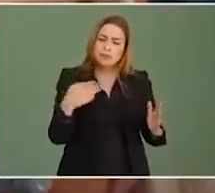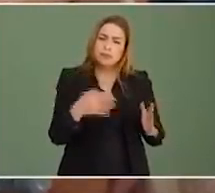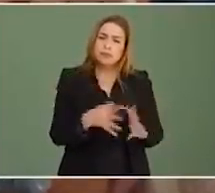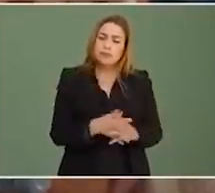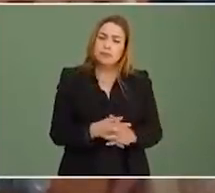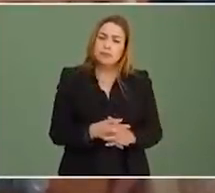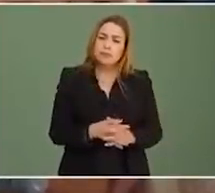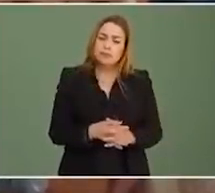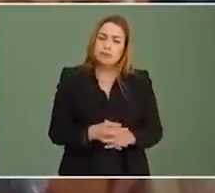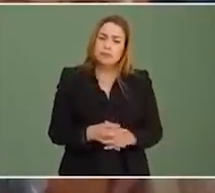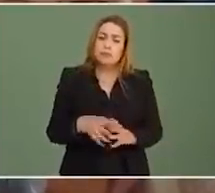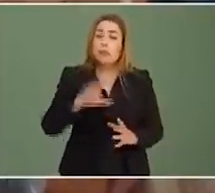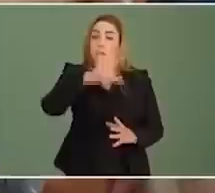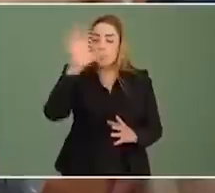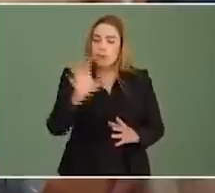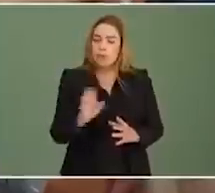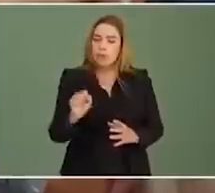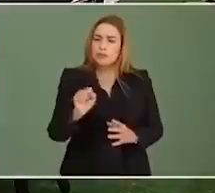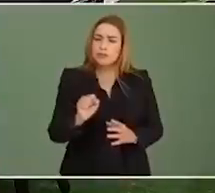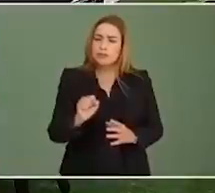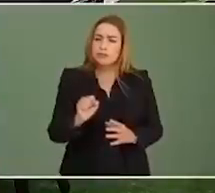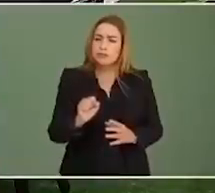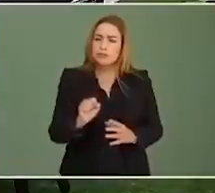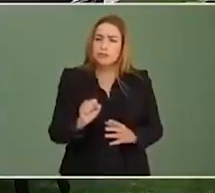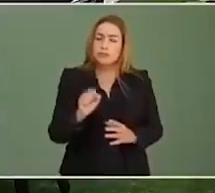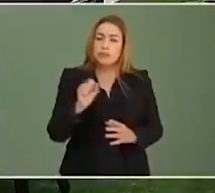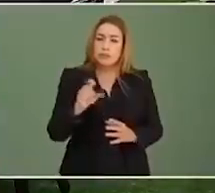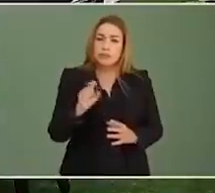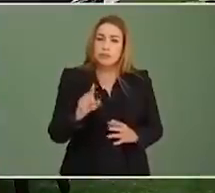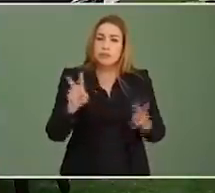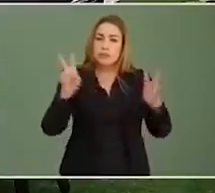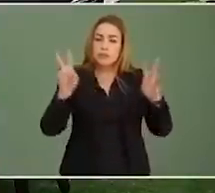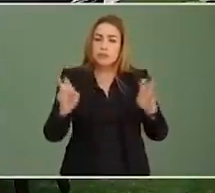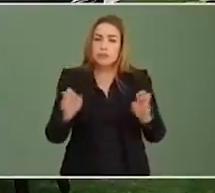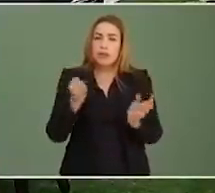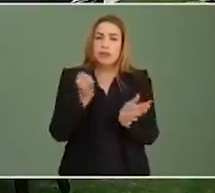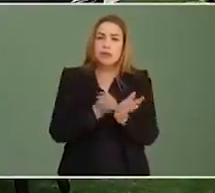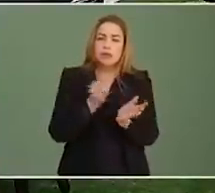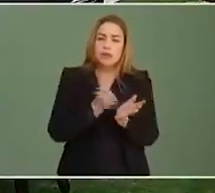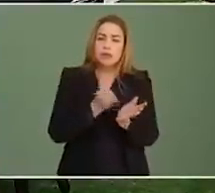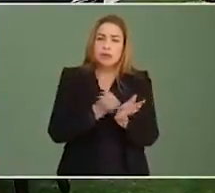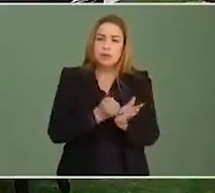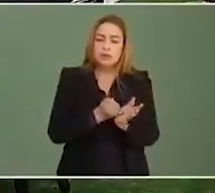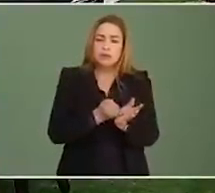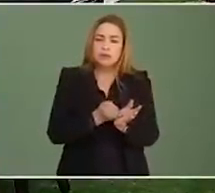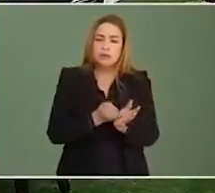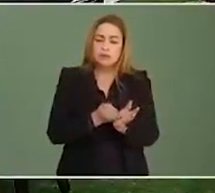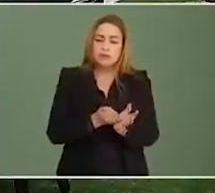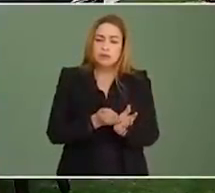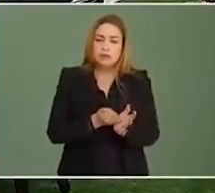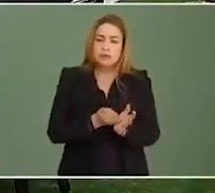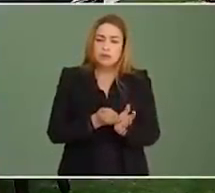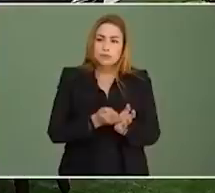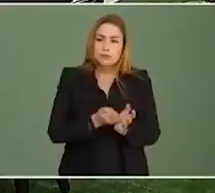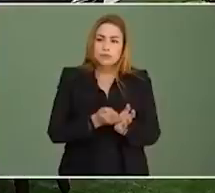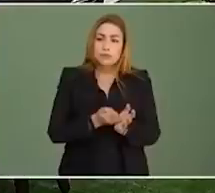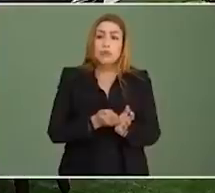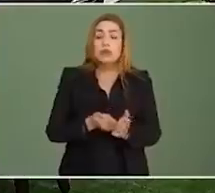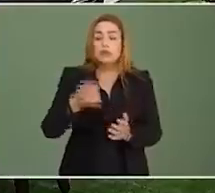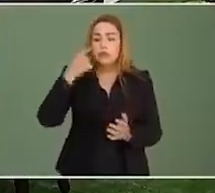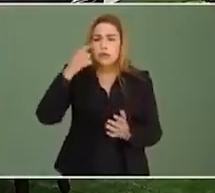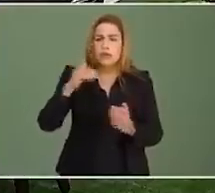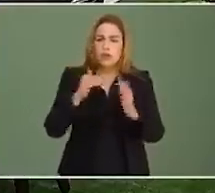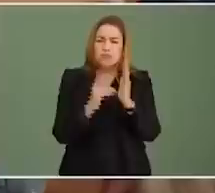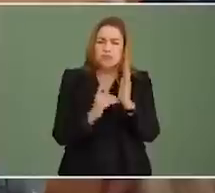finalmente en el tema de los secuestros ayer se dio a conocer por parte de la organización alto al secuestro que crecieron en un 50 por ciento